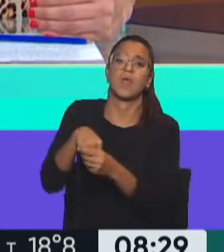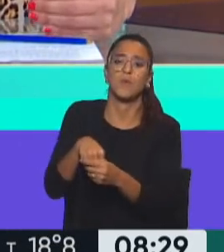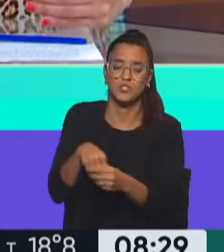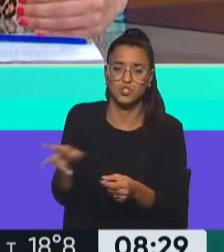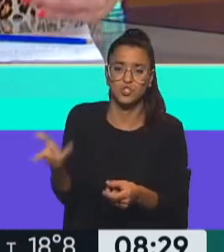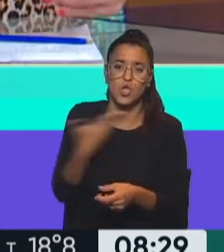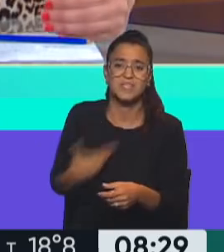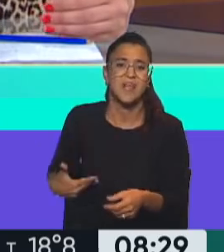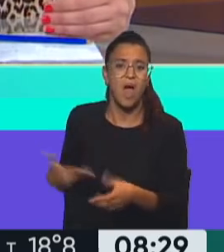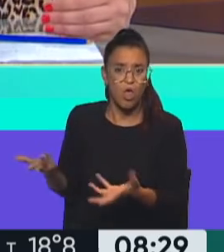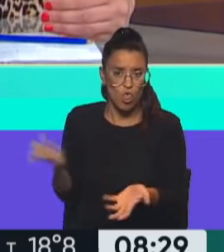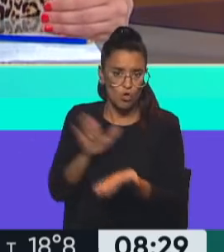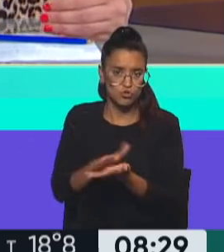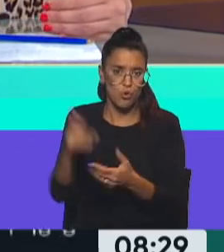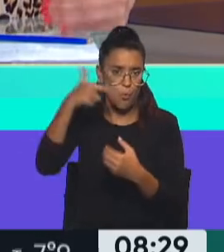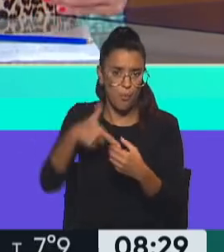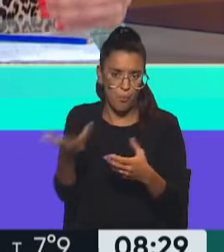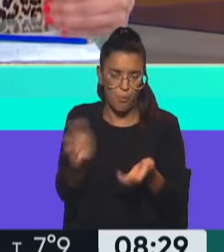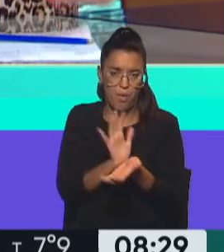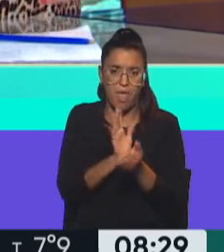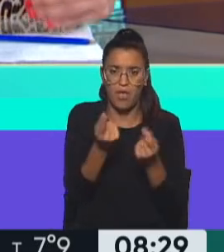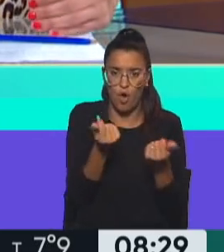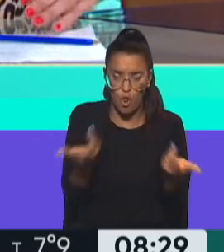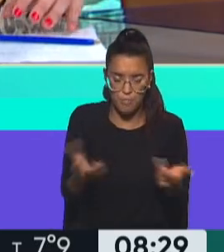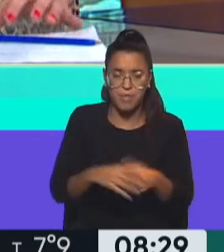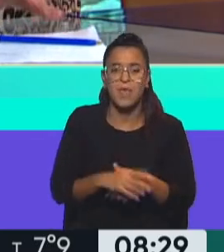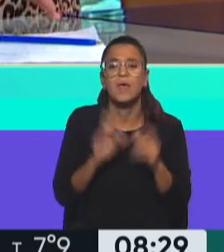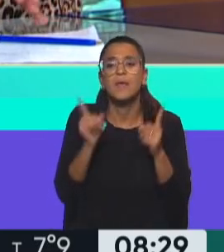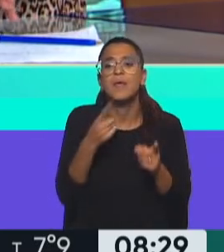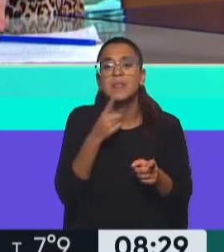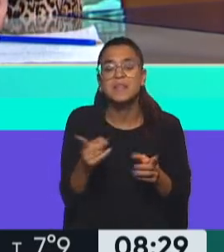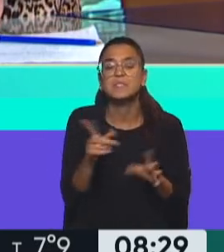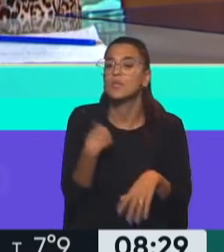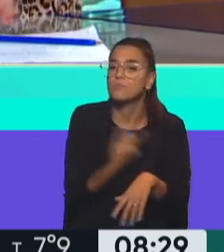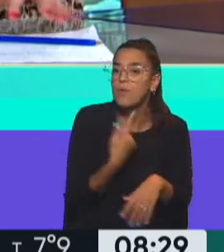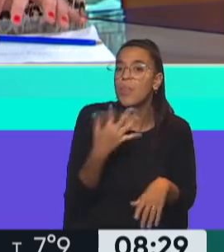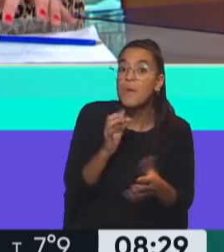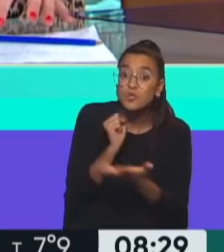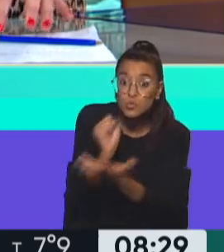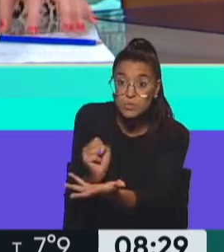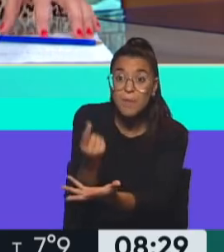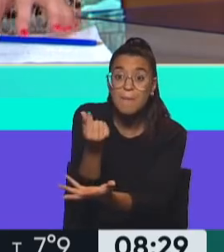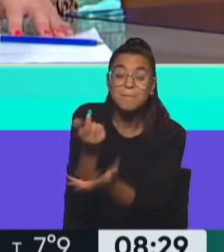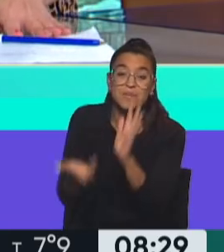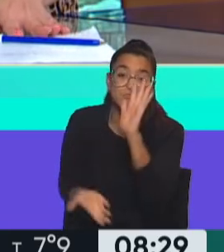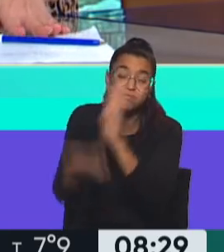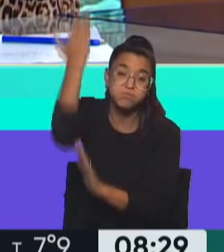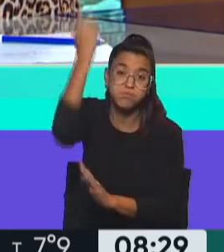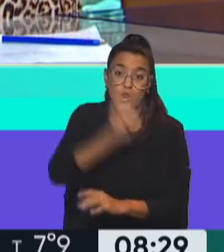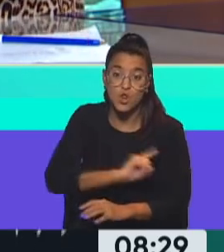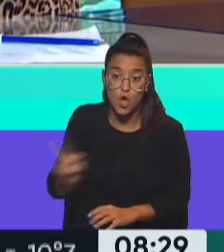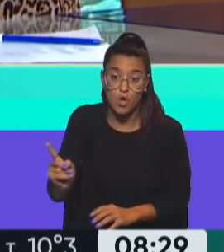de un ente estatal o supraestatal en la economía. Se opone, pero dice, bueno, tenemos que subsidiar para que los precios no se vayan por las